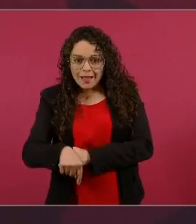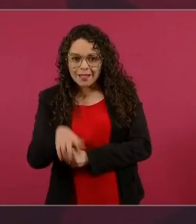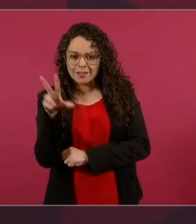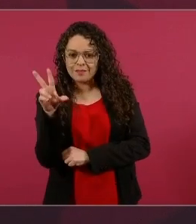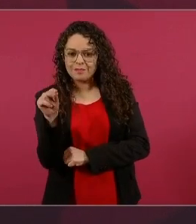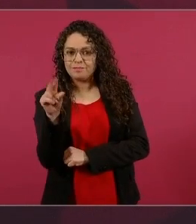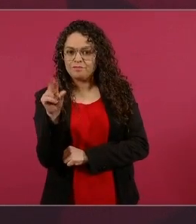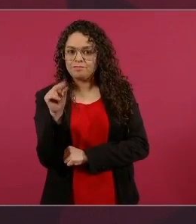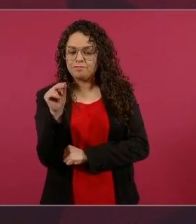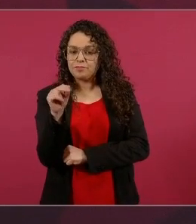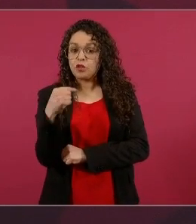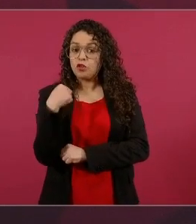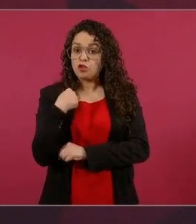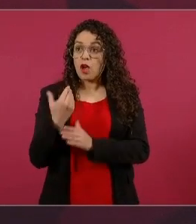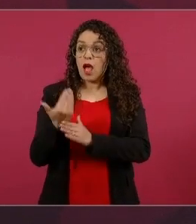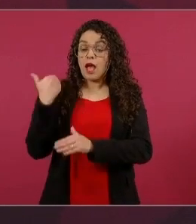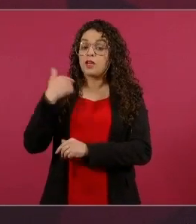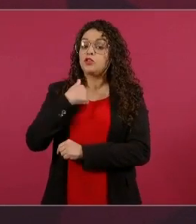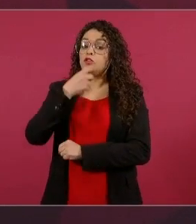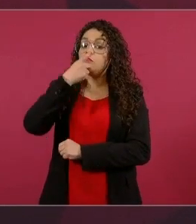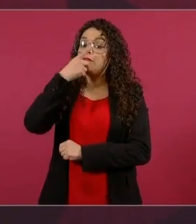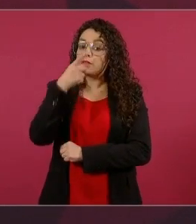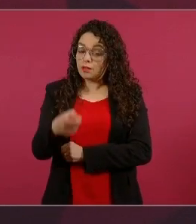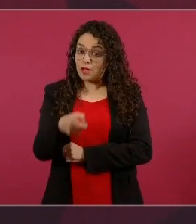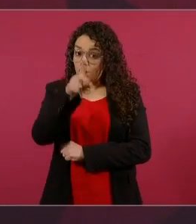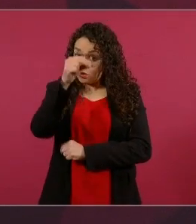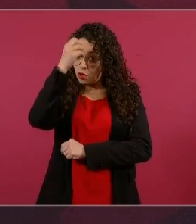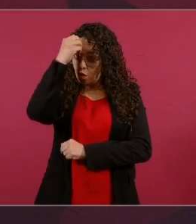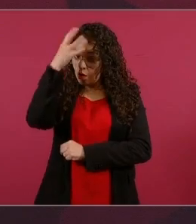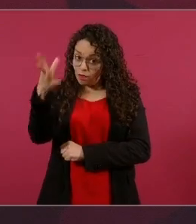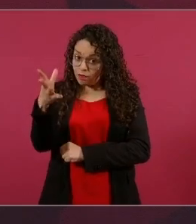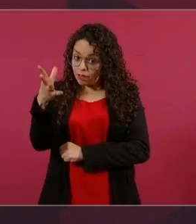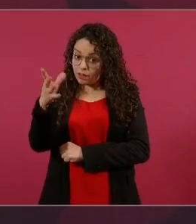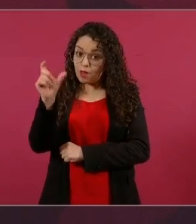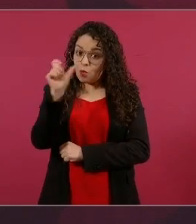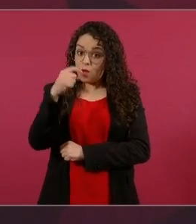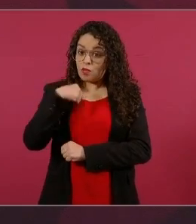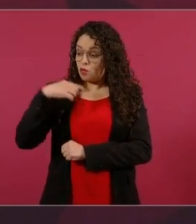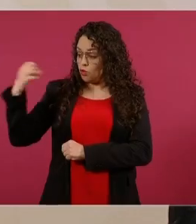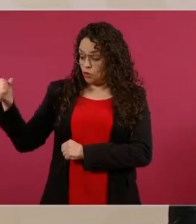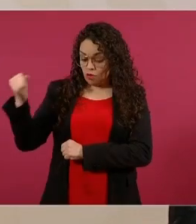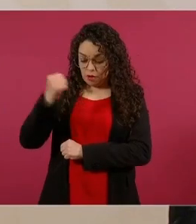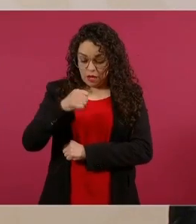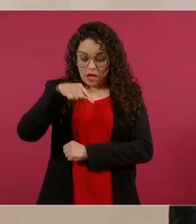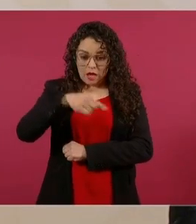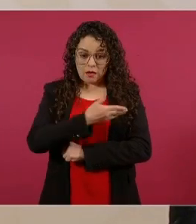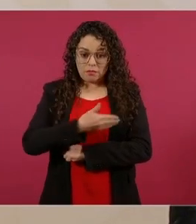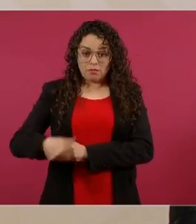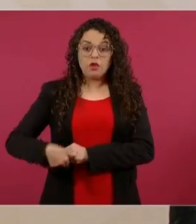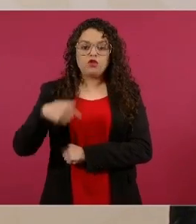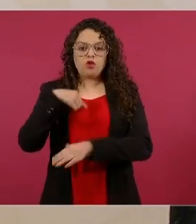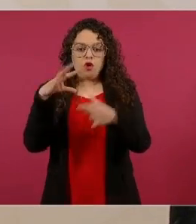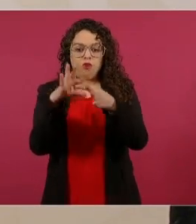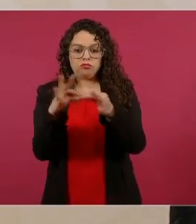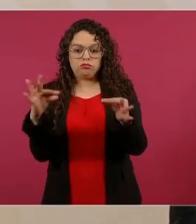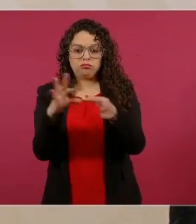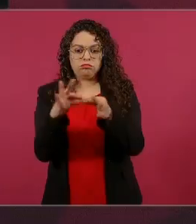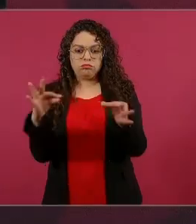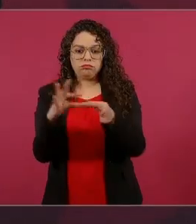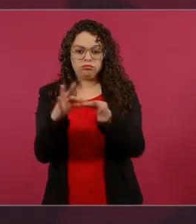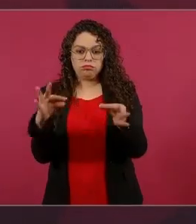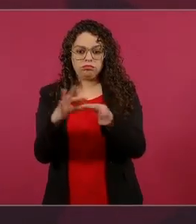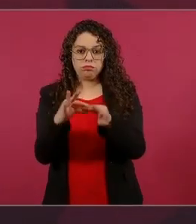important aclararlo cuando llegué desde mi discurso que no era mi fuerte la